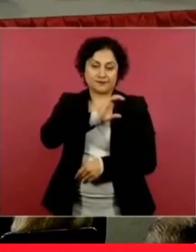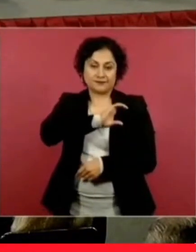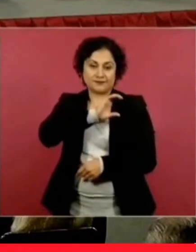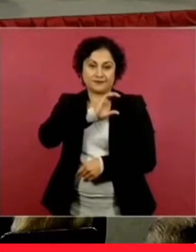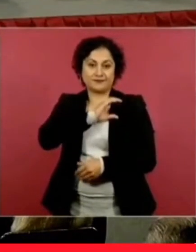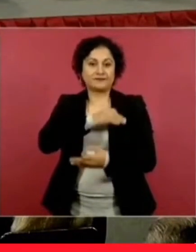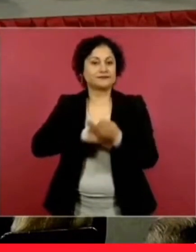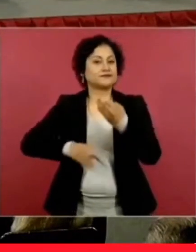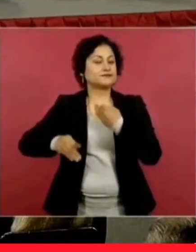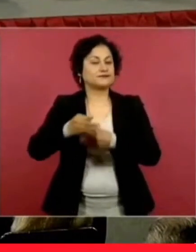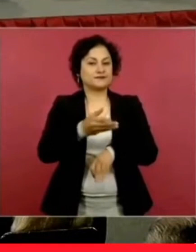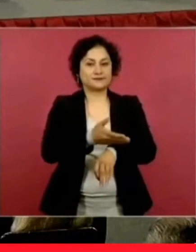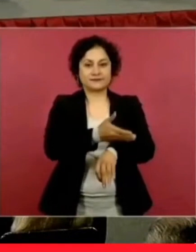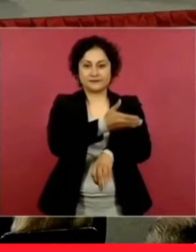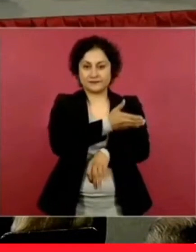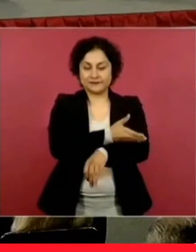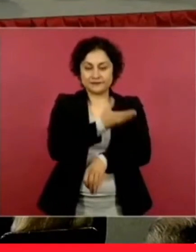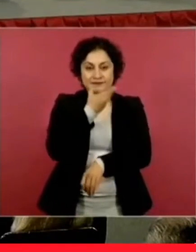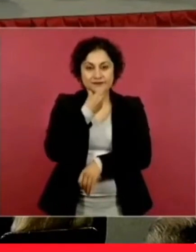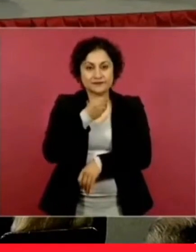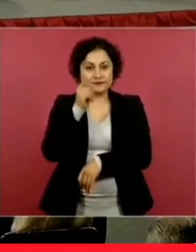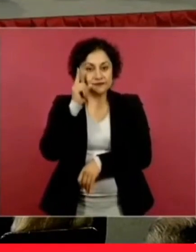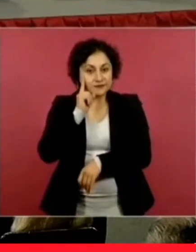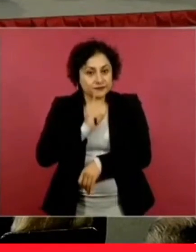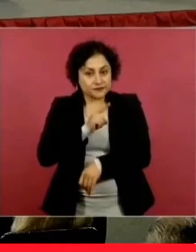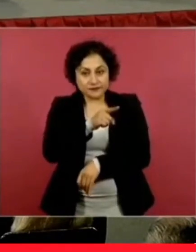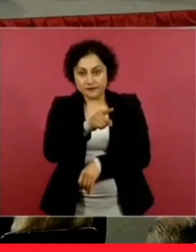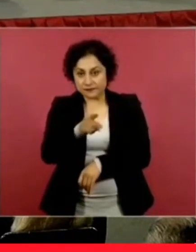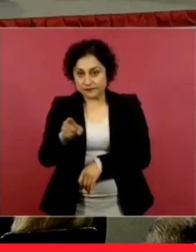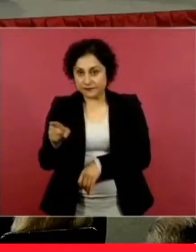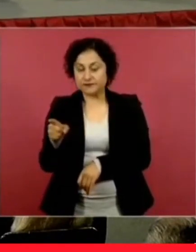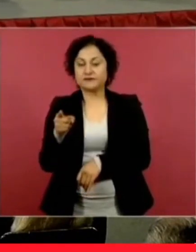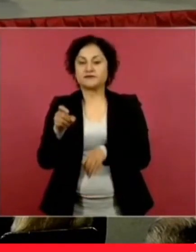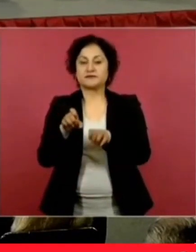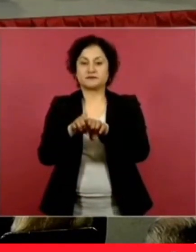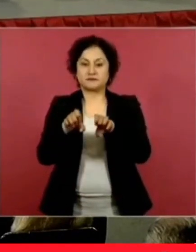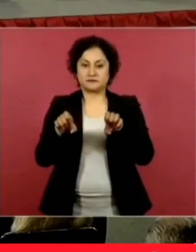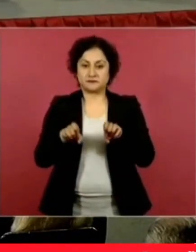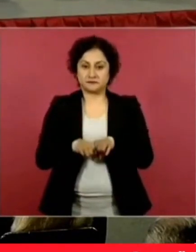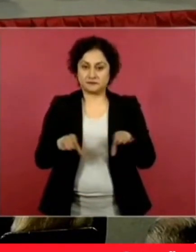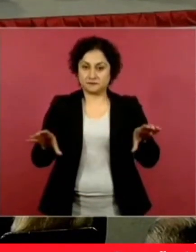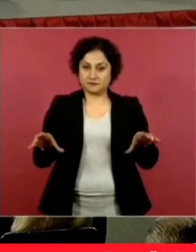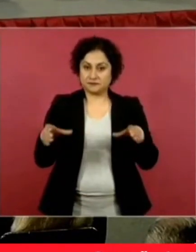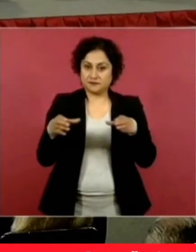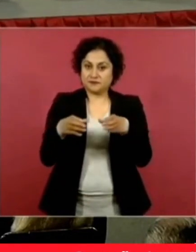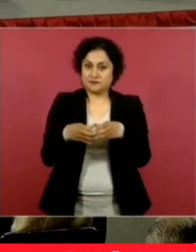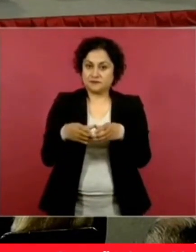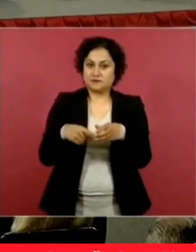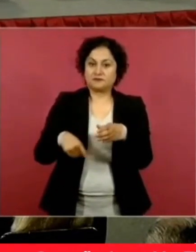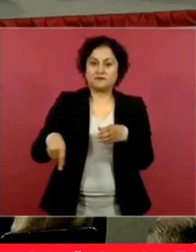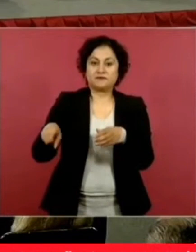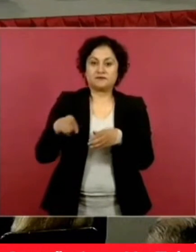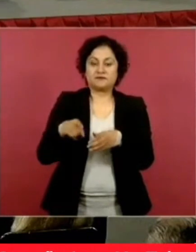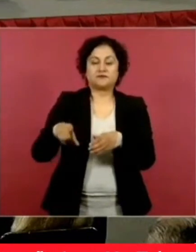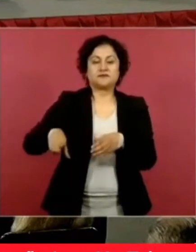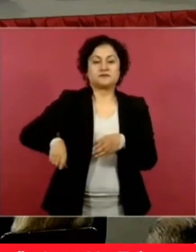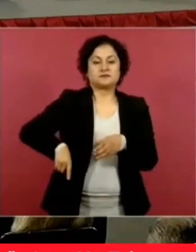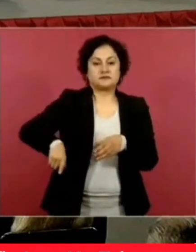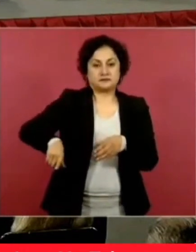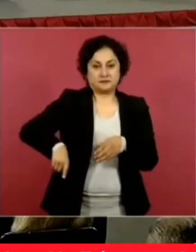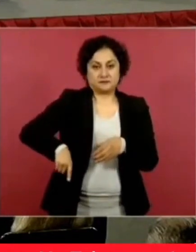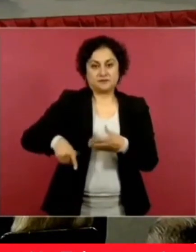compañeros de este gran equipo de gobierno y